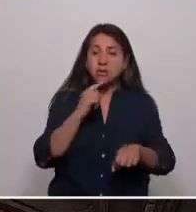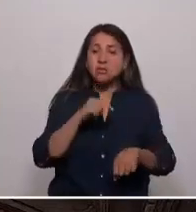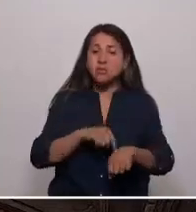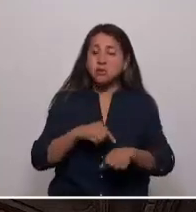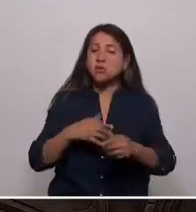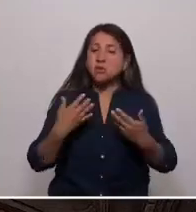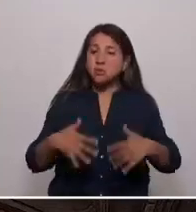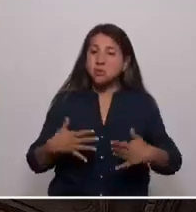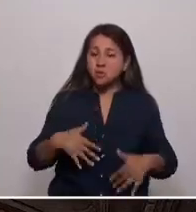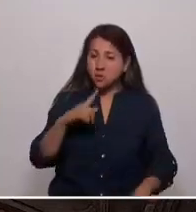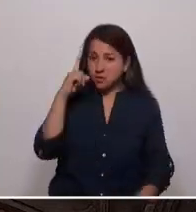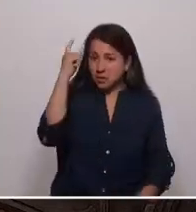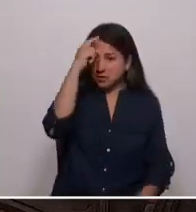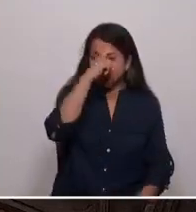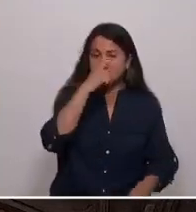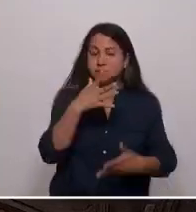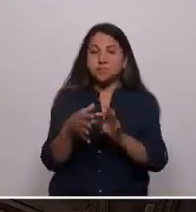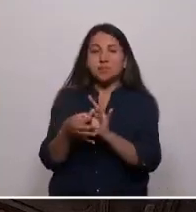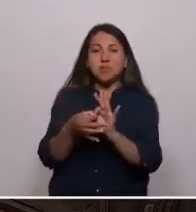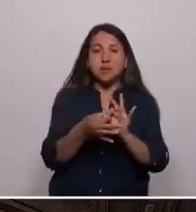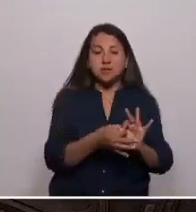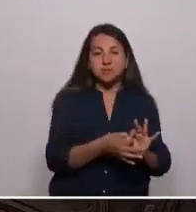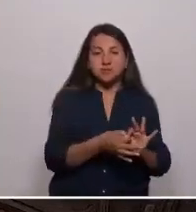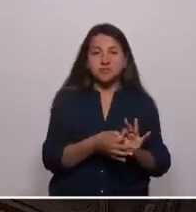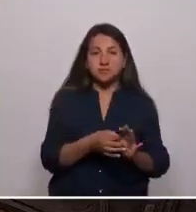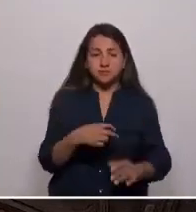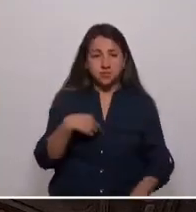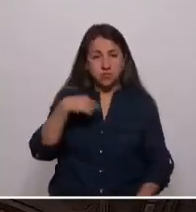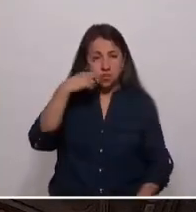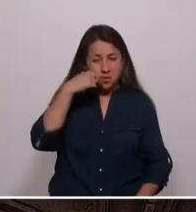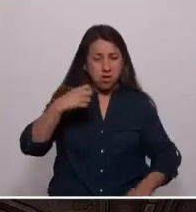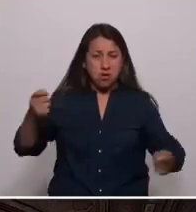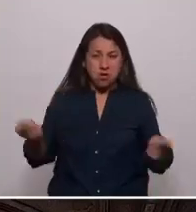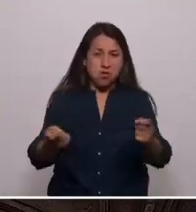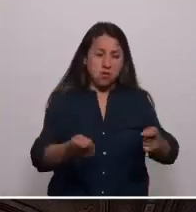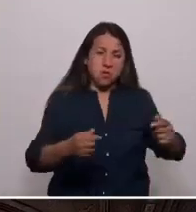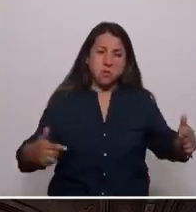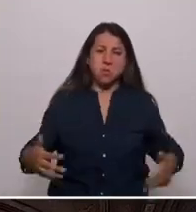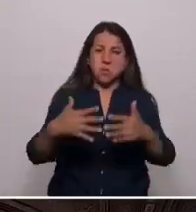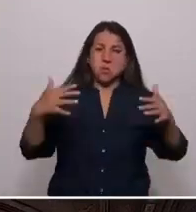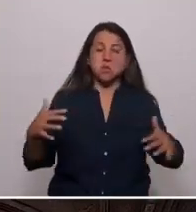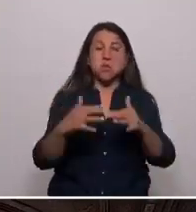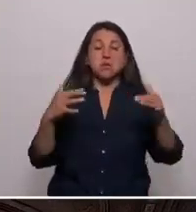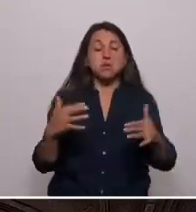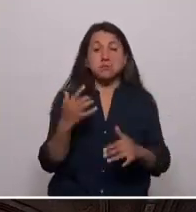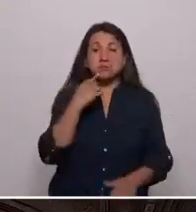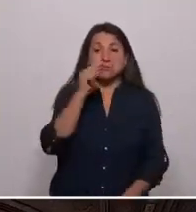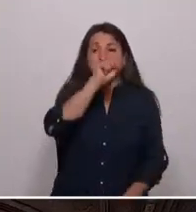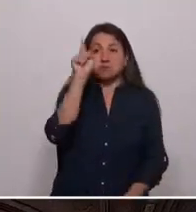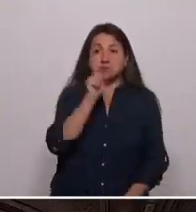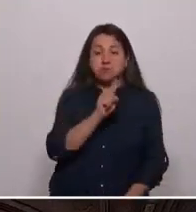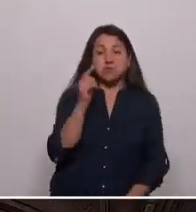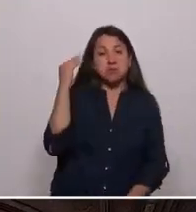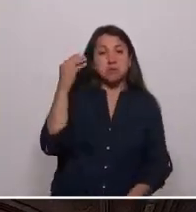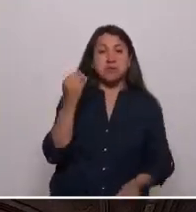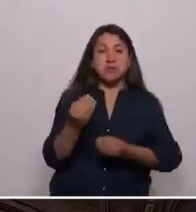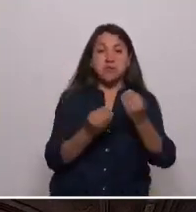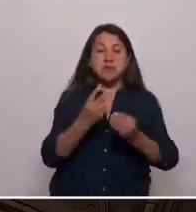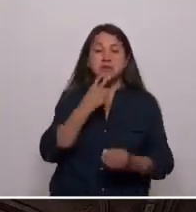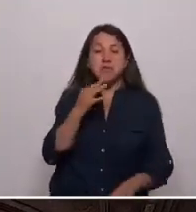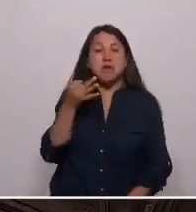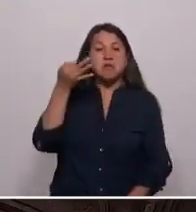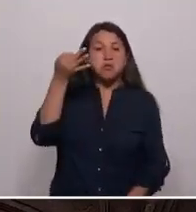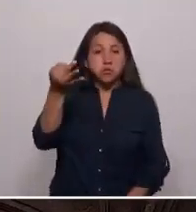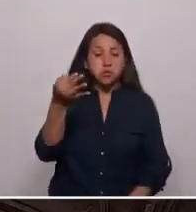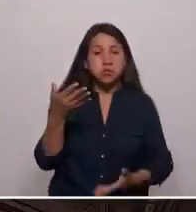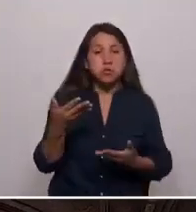cruciales cuando, producto de la acción humana, nos vemos enfrentados a la incertidumbre de la perpetuación de la vida, lo que se ve expresado